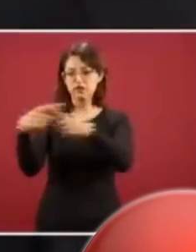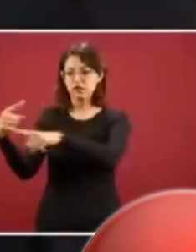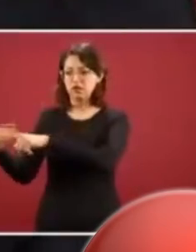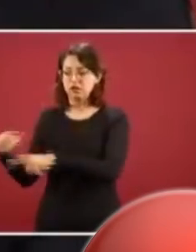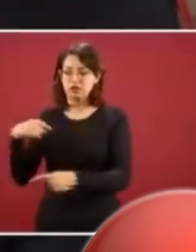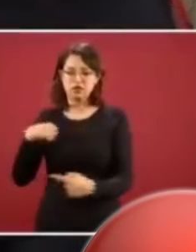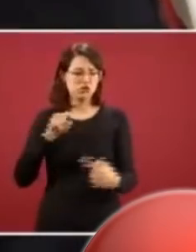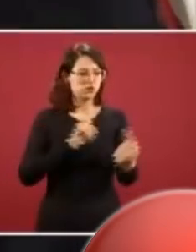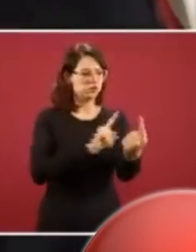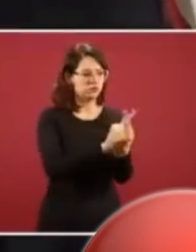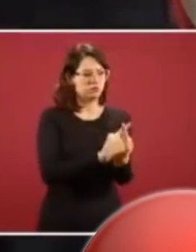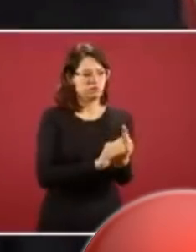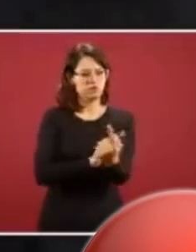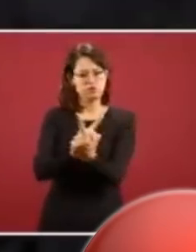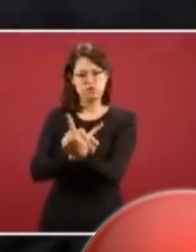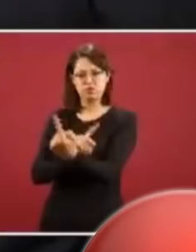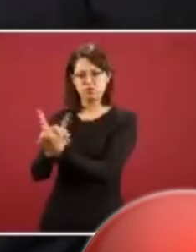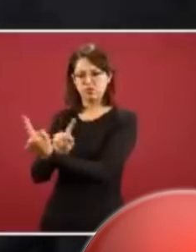que ponen,